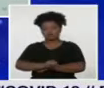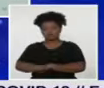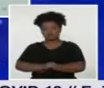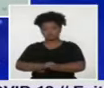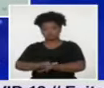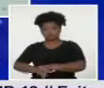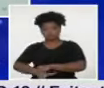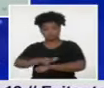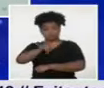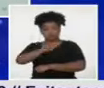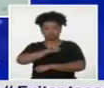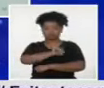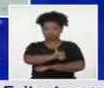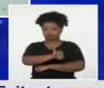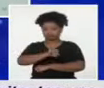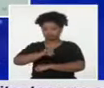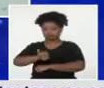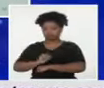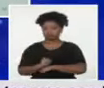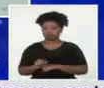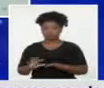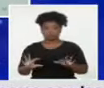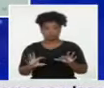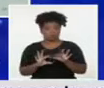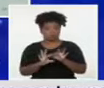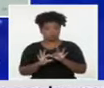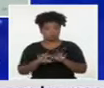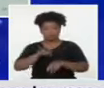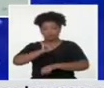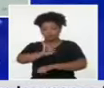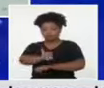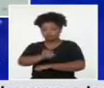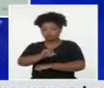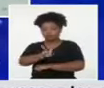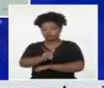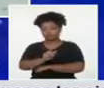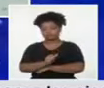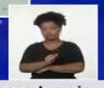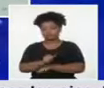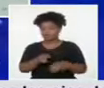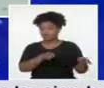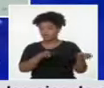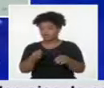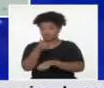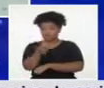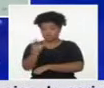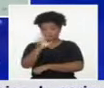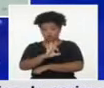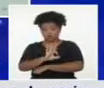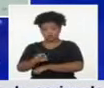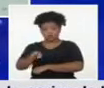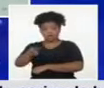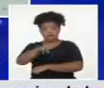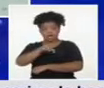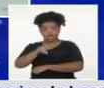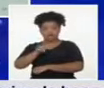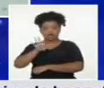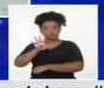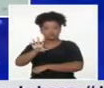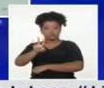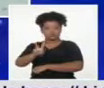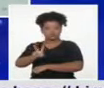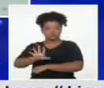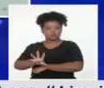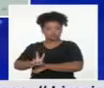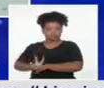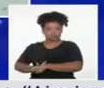66, Guanabacoa 62, 10 de octubre y Marianao con 52 cada uno,